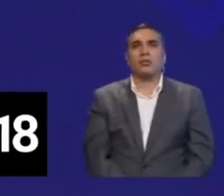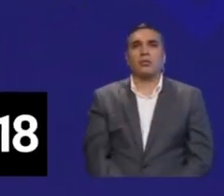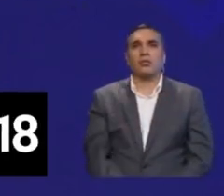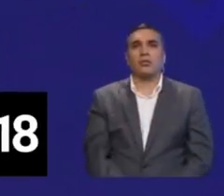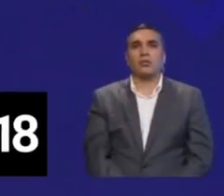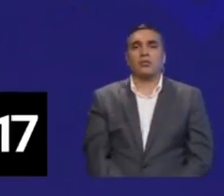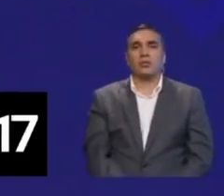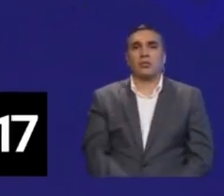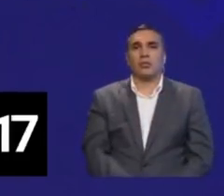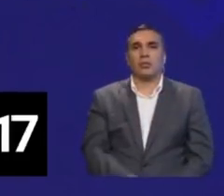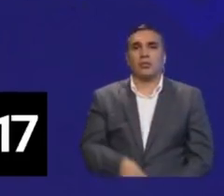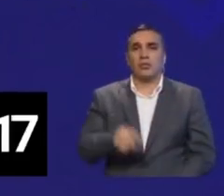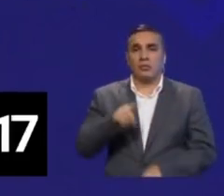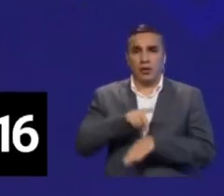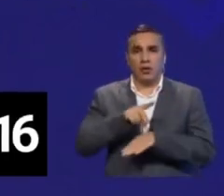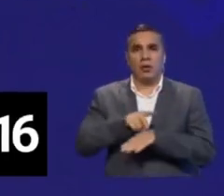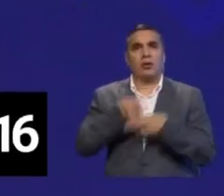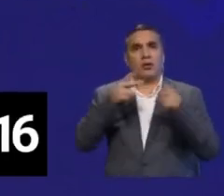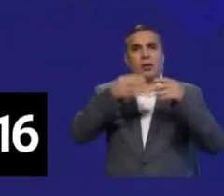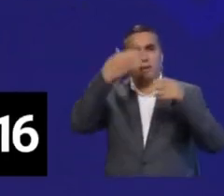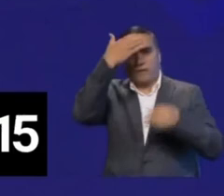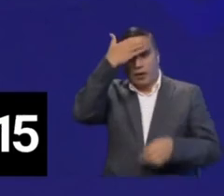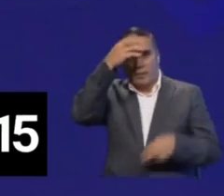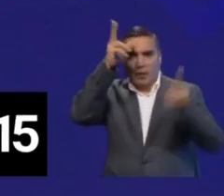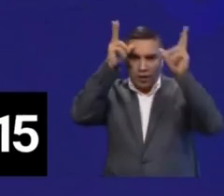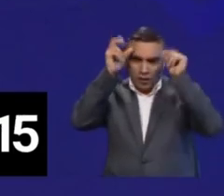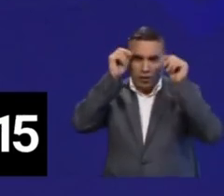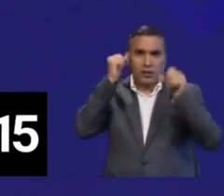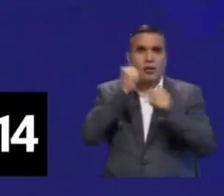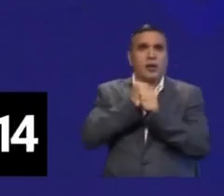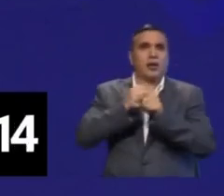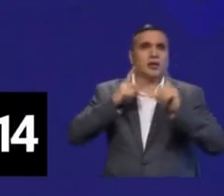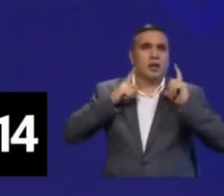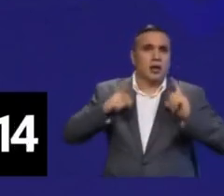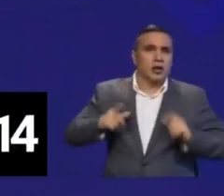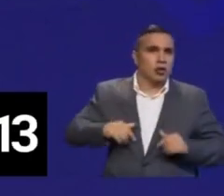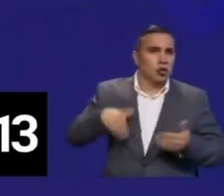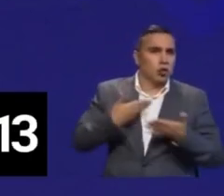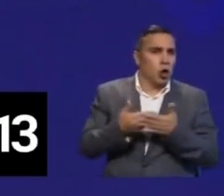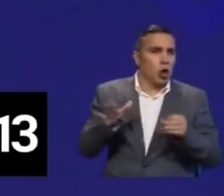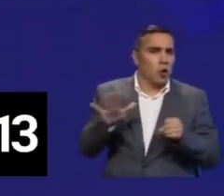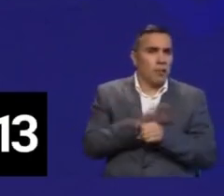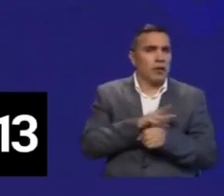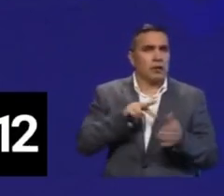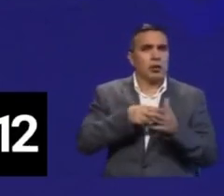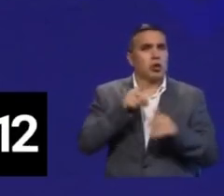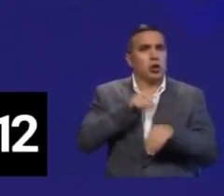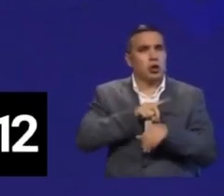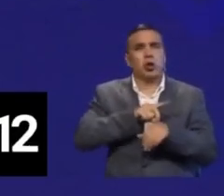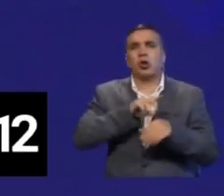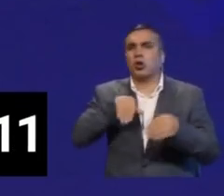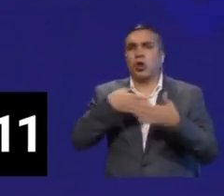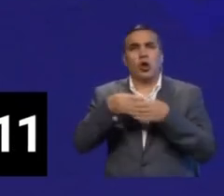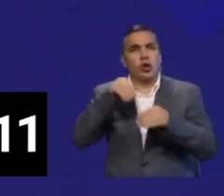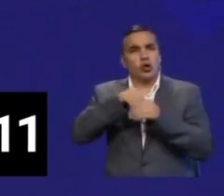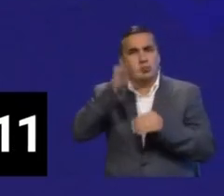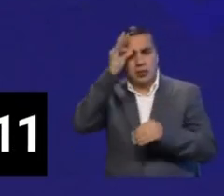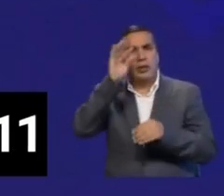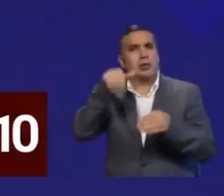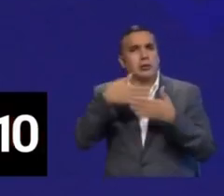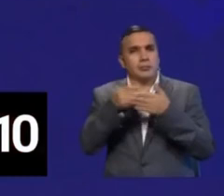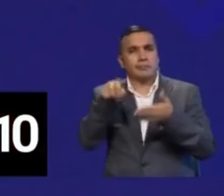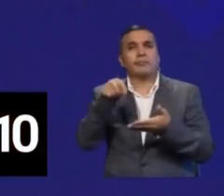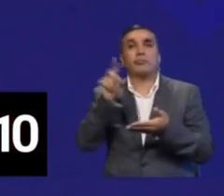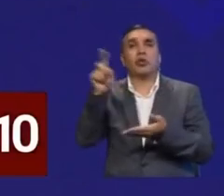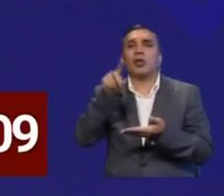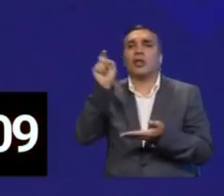los médicos, es a las enfermeras, es a los trabajadores de la salud, absolutamente a todos. A ellos no hay que